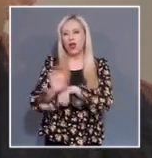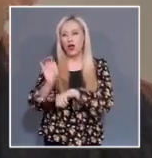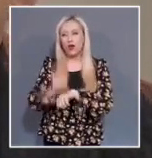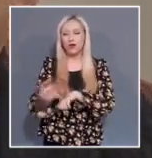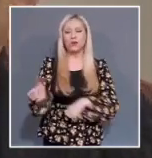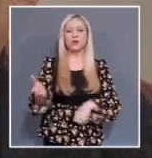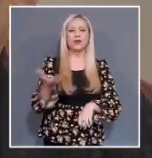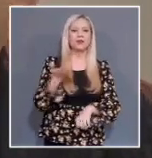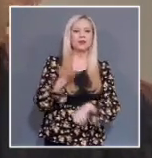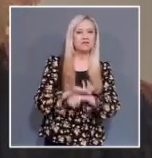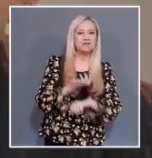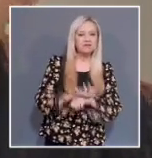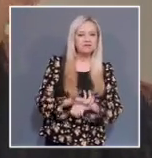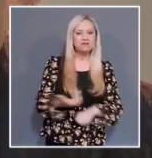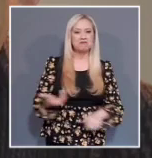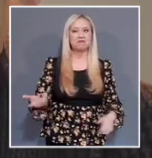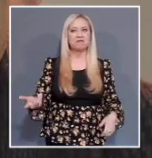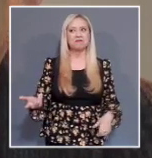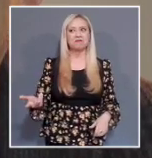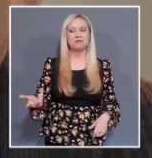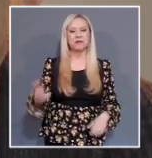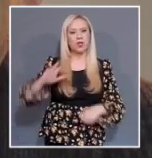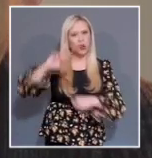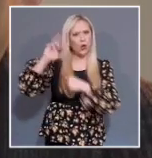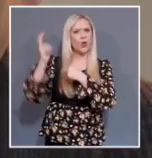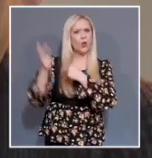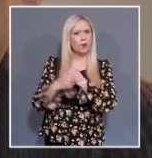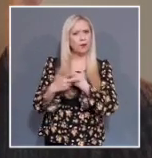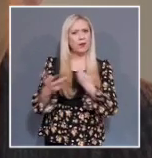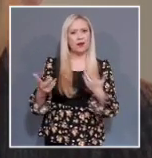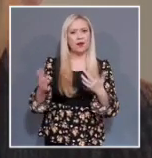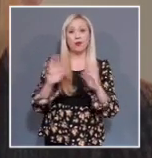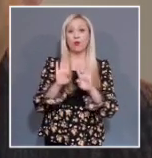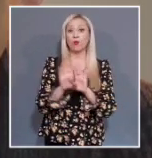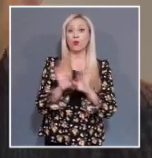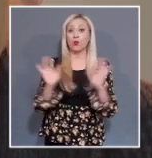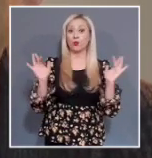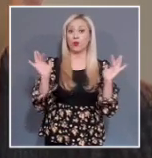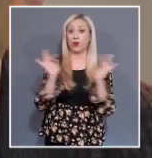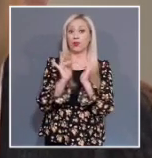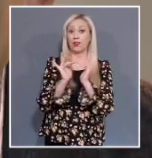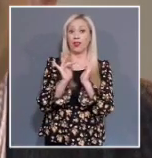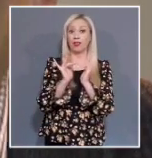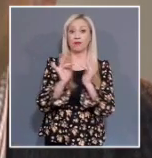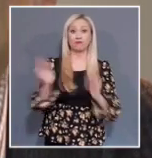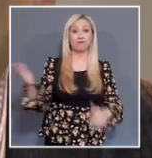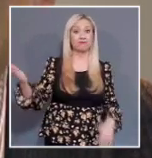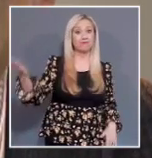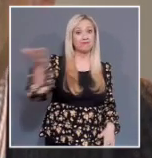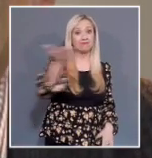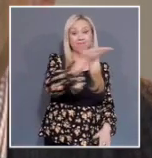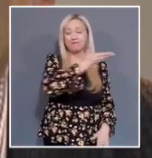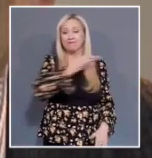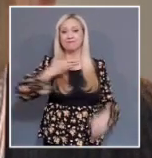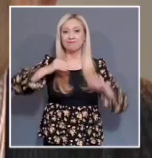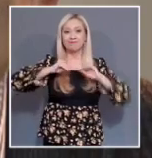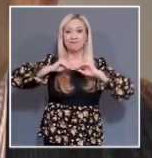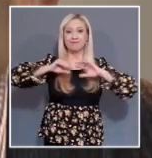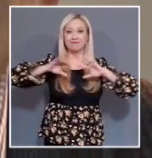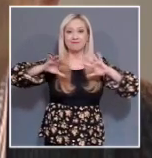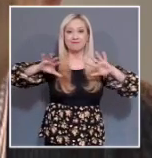Unidos y de Europa. Entonces, estamos en un momento de expansión del público,